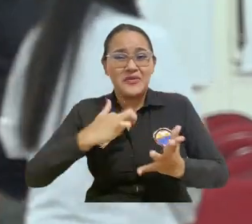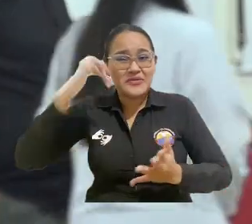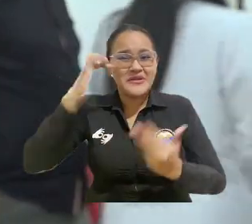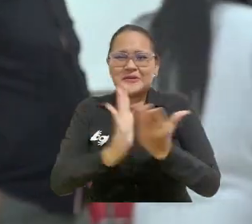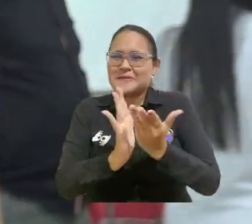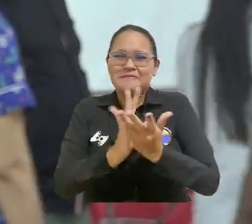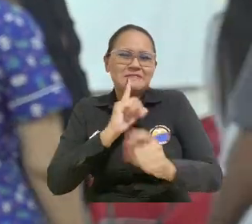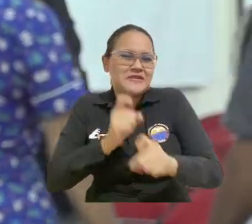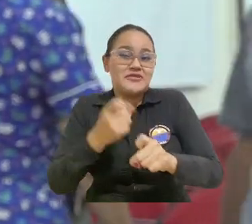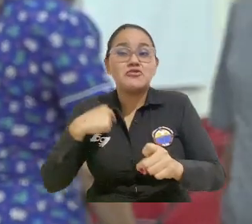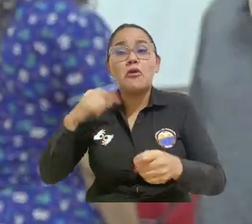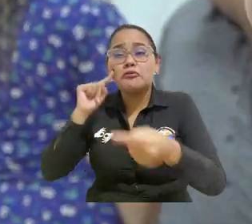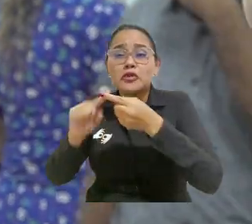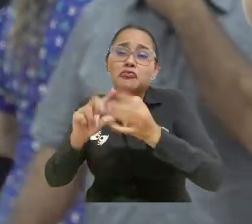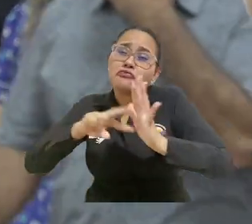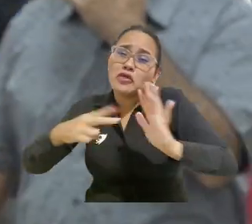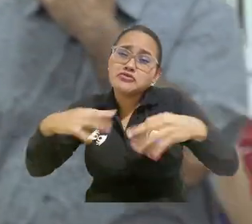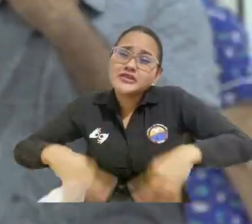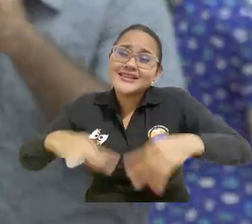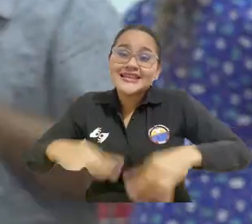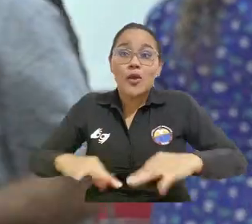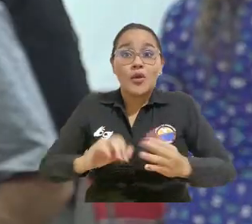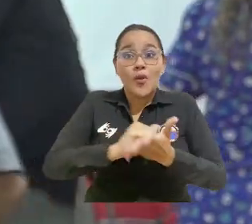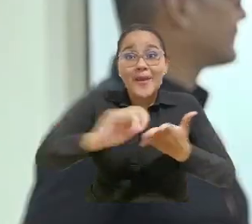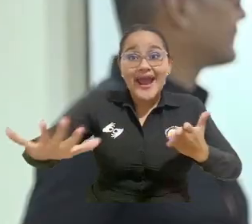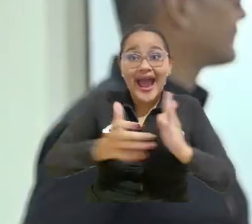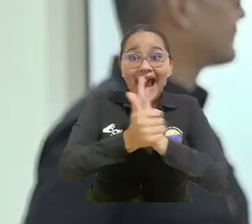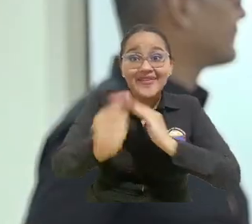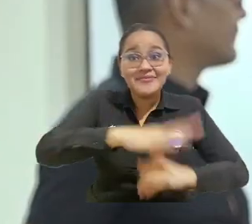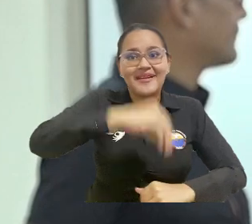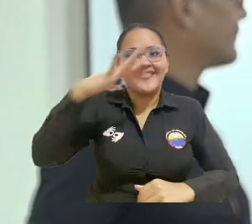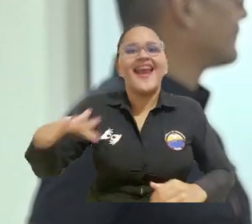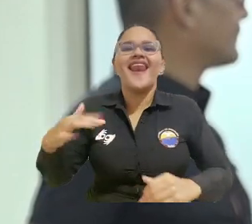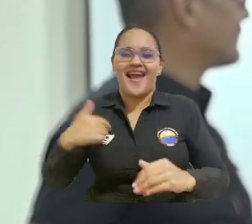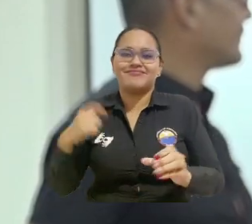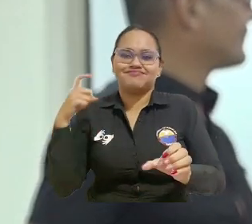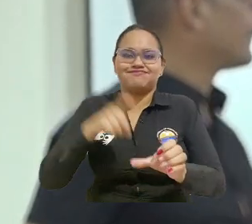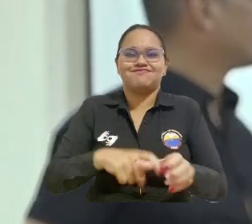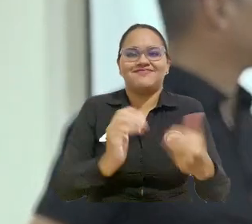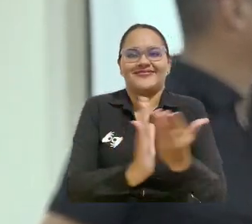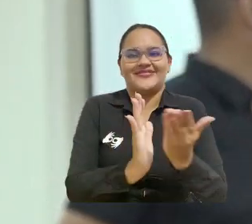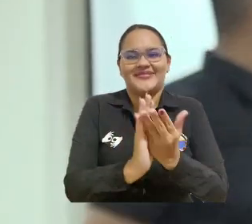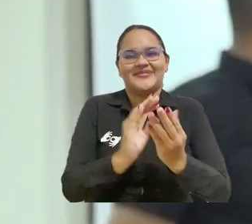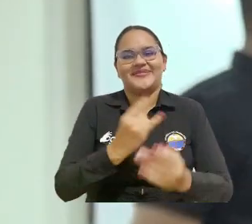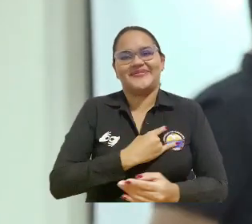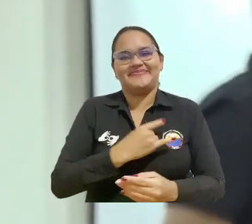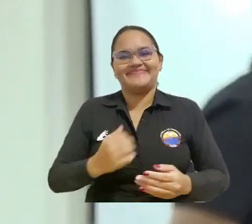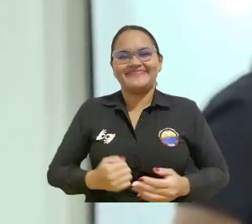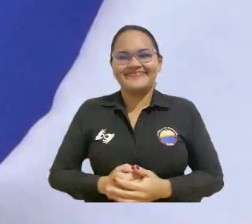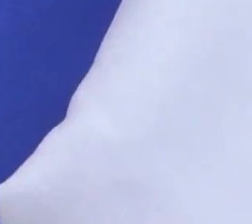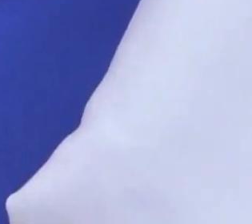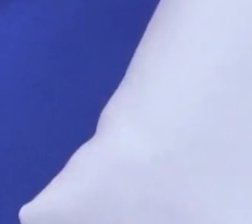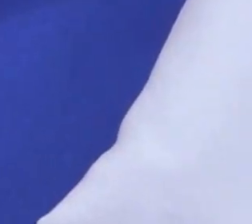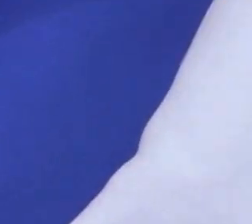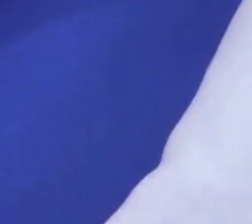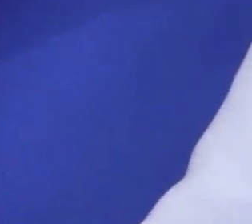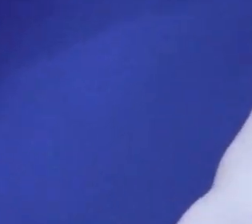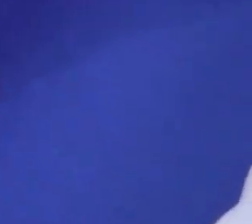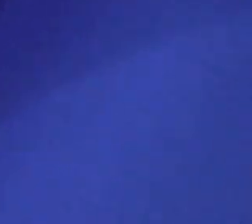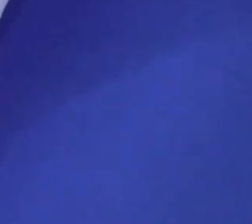costear una carrera. De hecho, iba a ser un técnico, un tecnólogo, pero si no fuera por la beca Talento Magdalena, yo no estaría en este lugar.